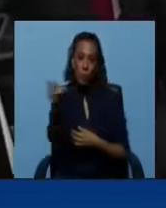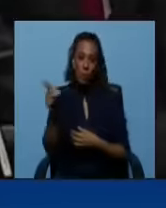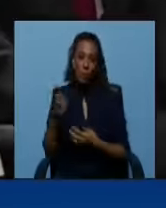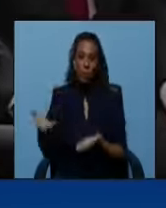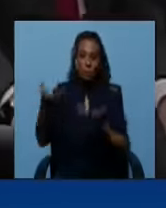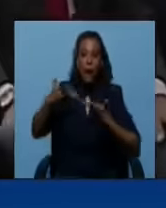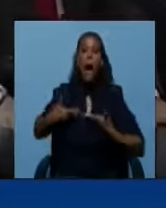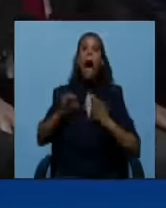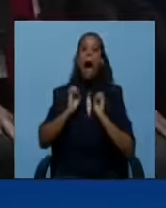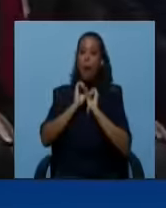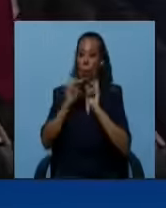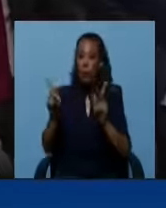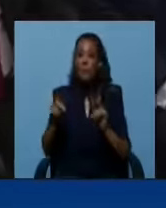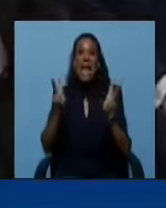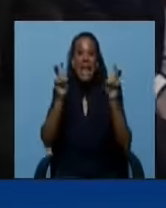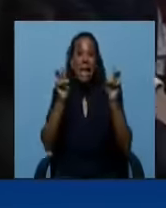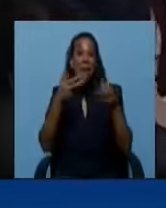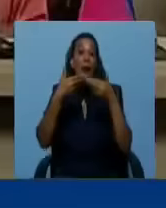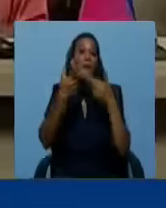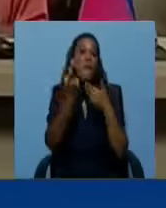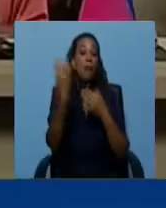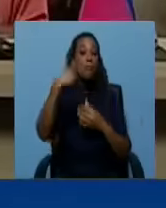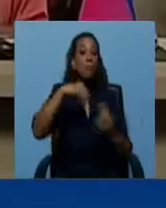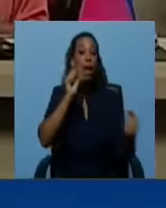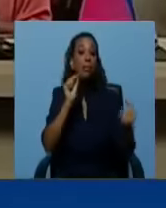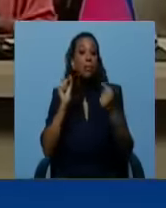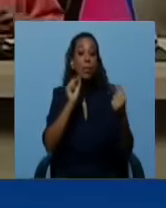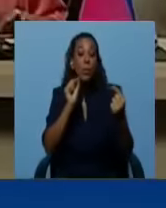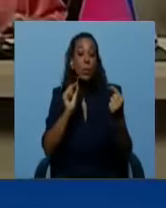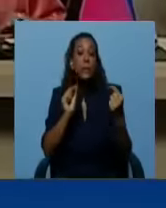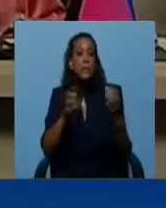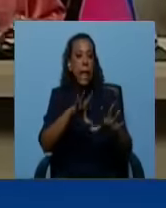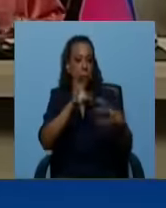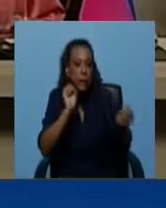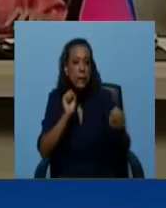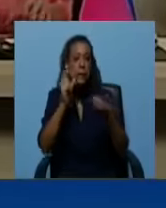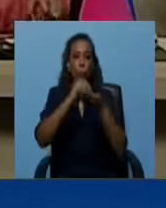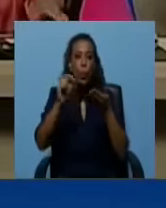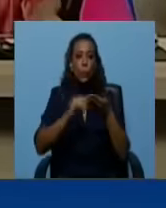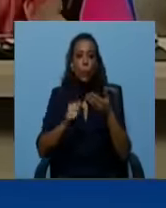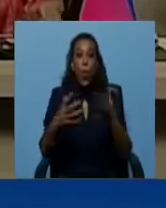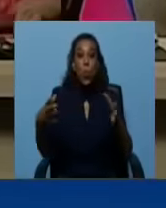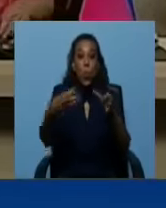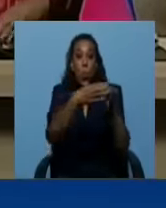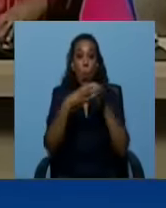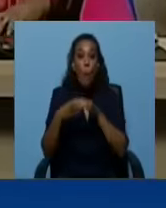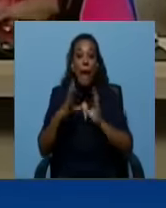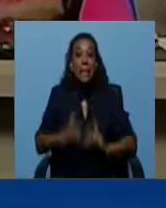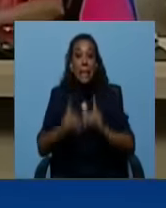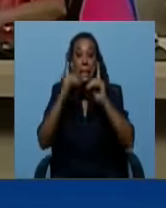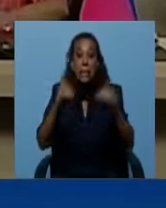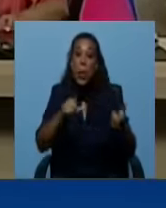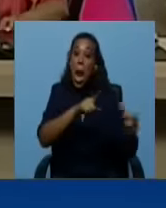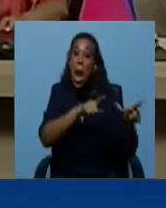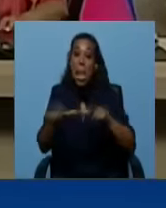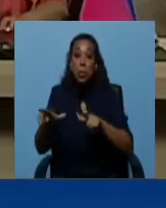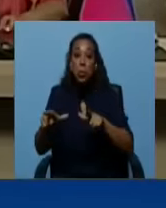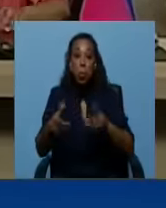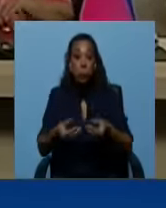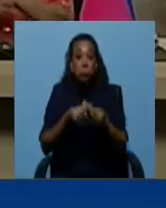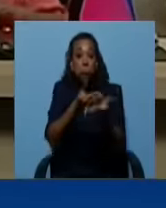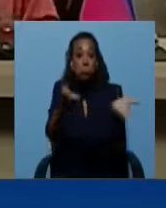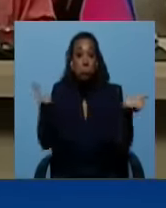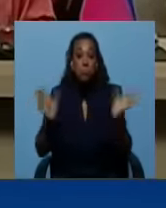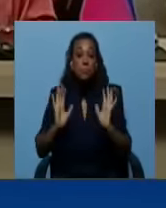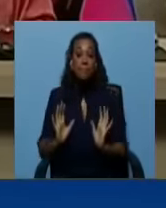Y de los temas pendientes, ahí traemos un conjunto de decisiones ya